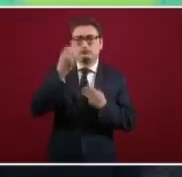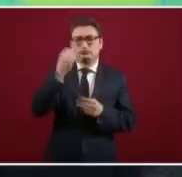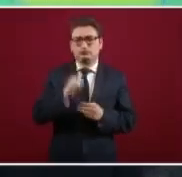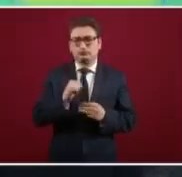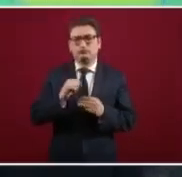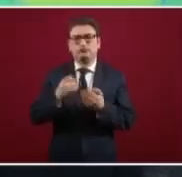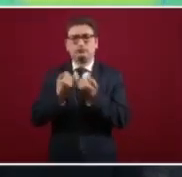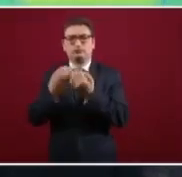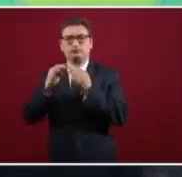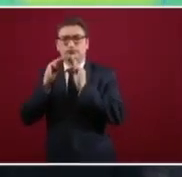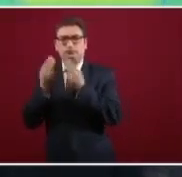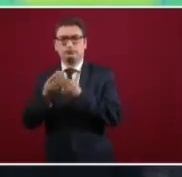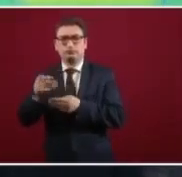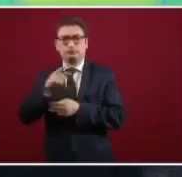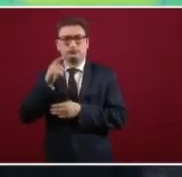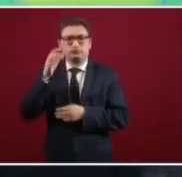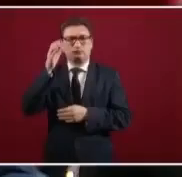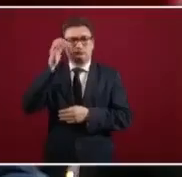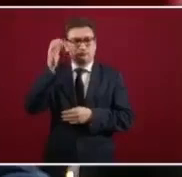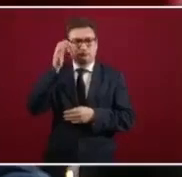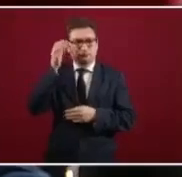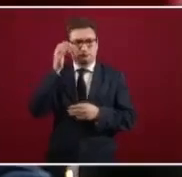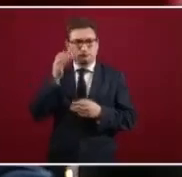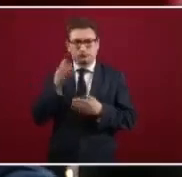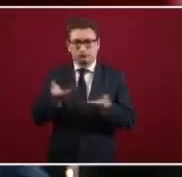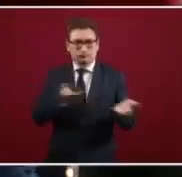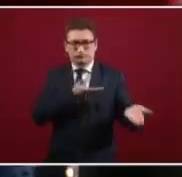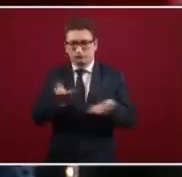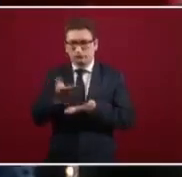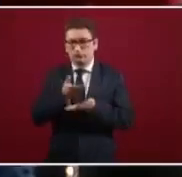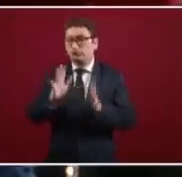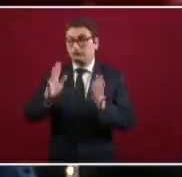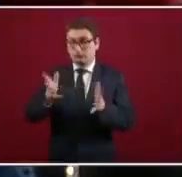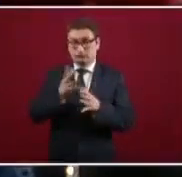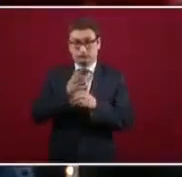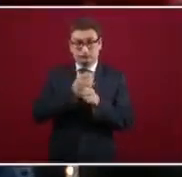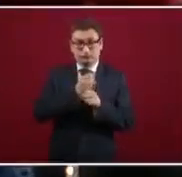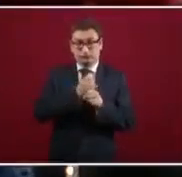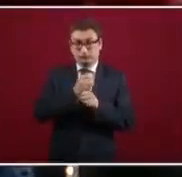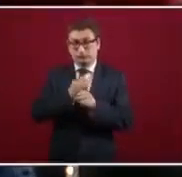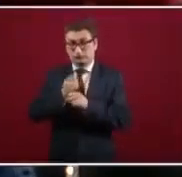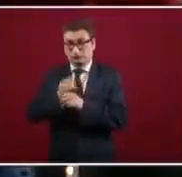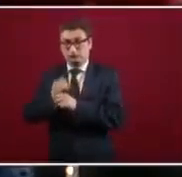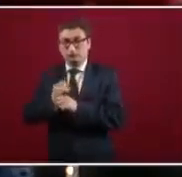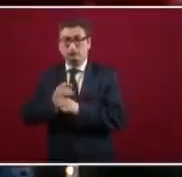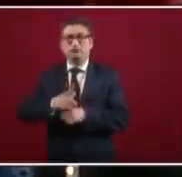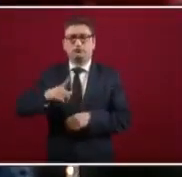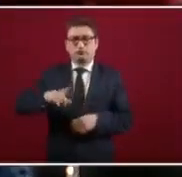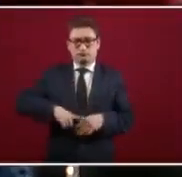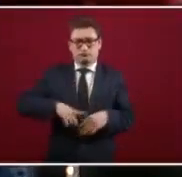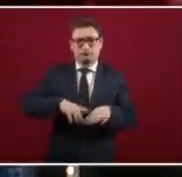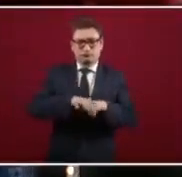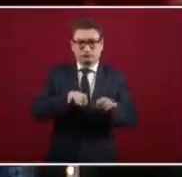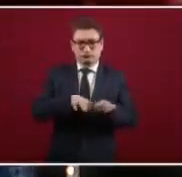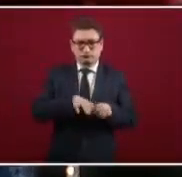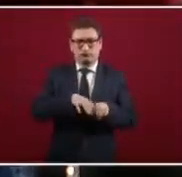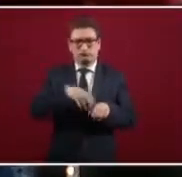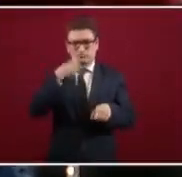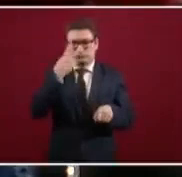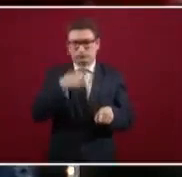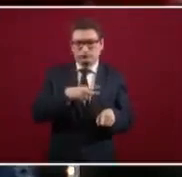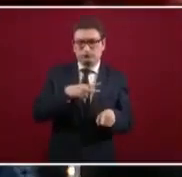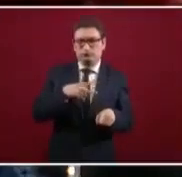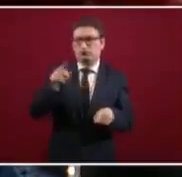presidente en ese sentido ya hay intercambio de información de inteligencia entre el gobierno el gabinete de seguridad con el gobierno